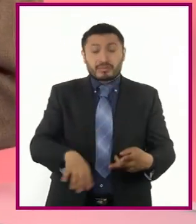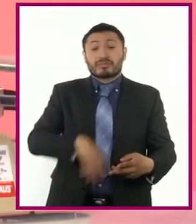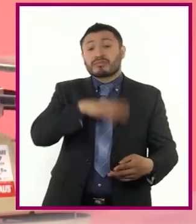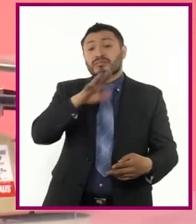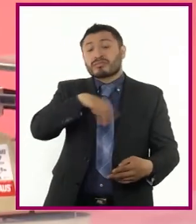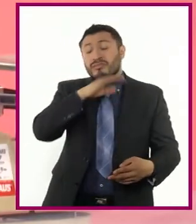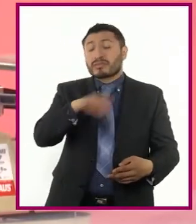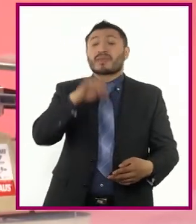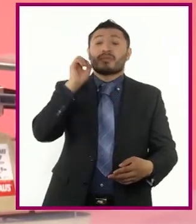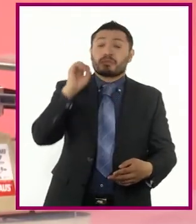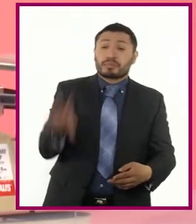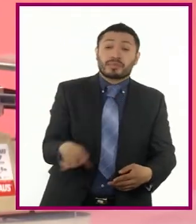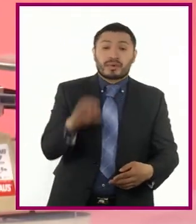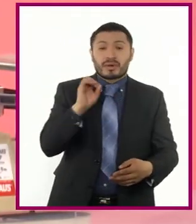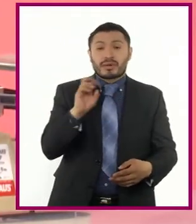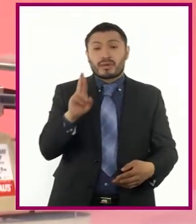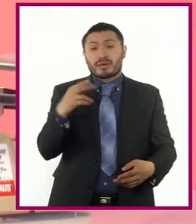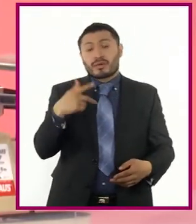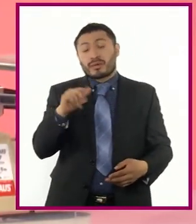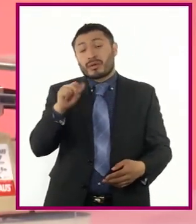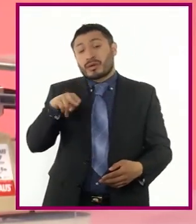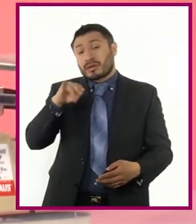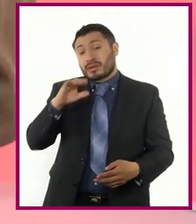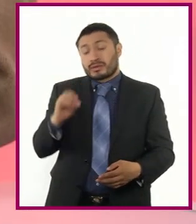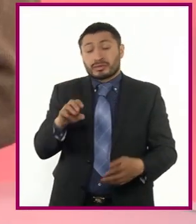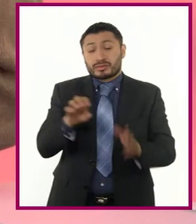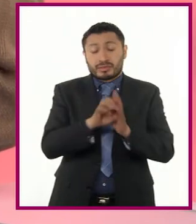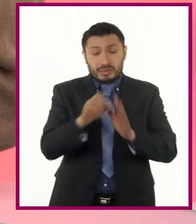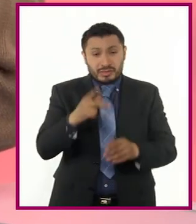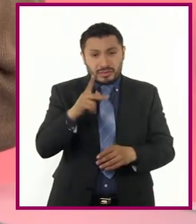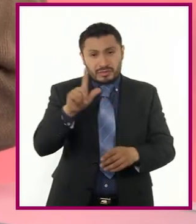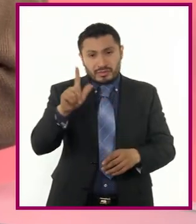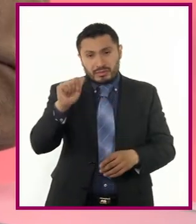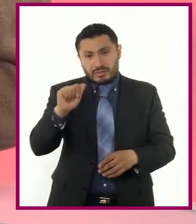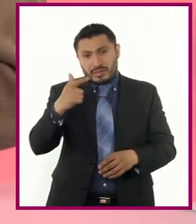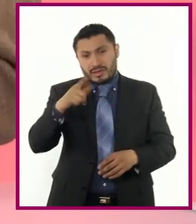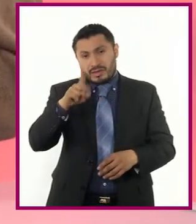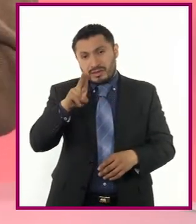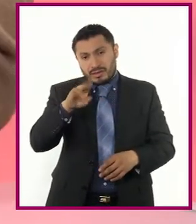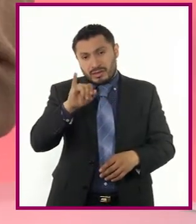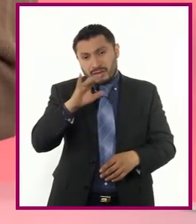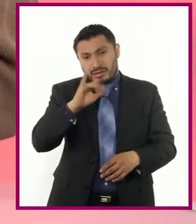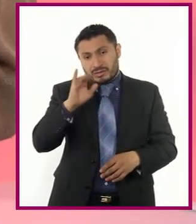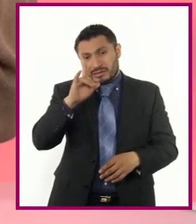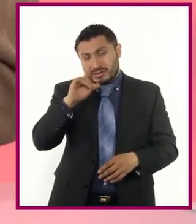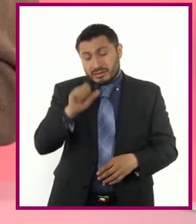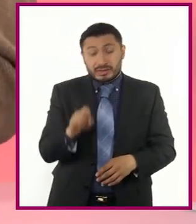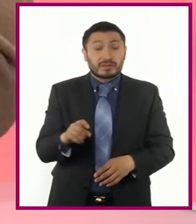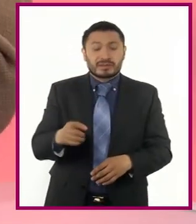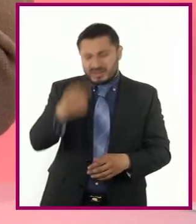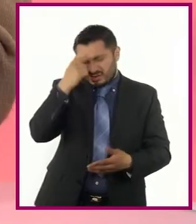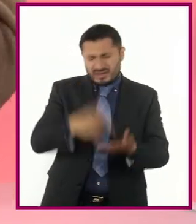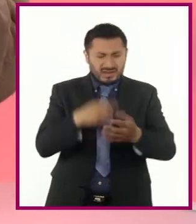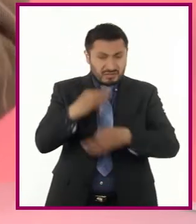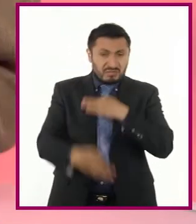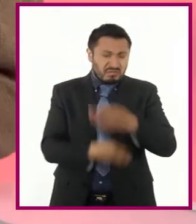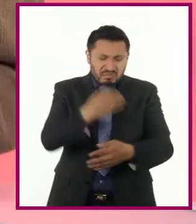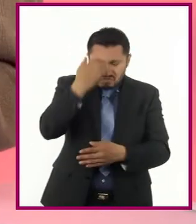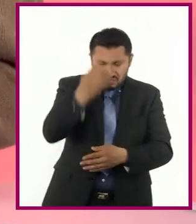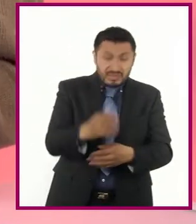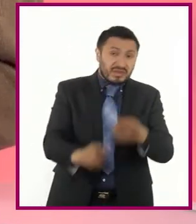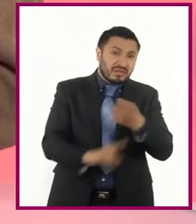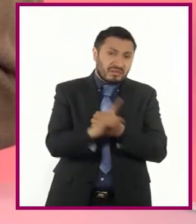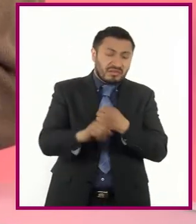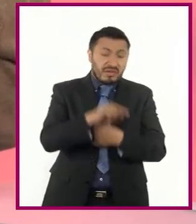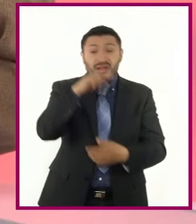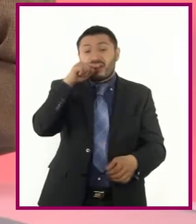contaminantes orgánicos, por ejemplo, los plaguicidas, que es uno de los ejemplos típicos. Yo creo que en nuestra casa hemos tenido a veces este problema de los mosquitos,